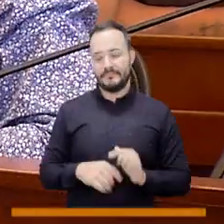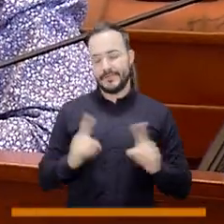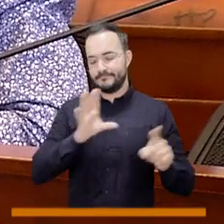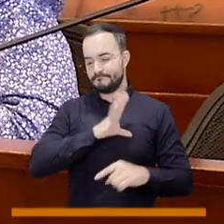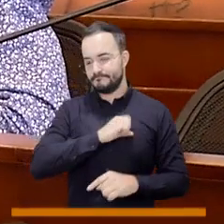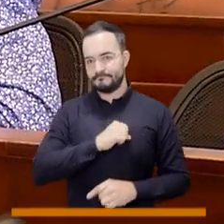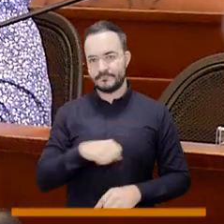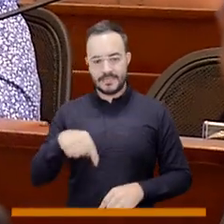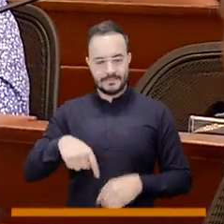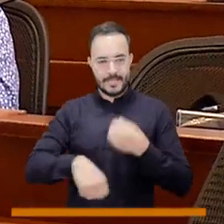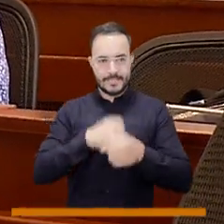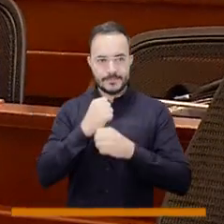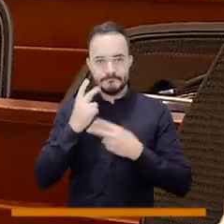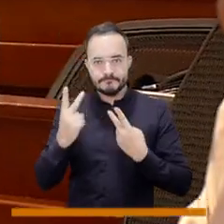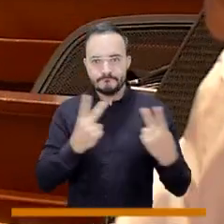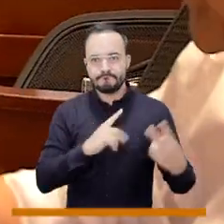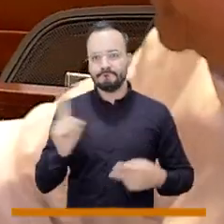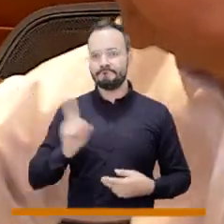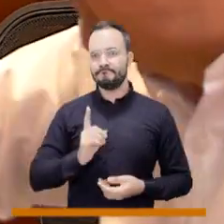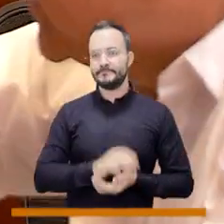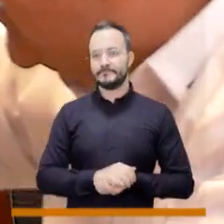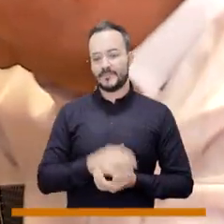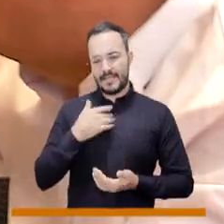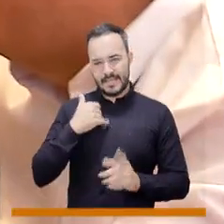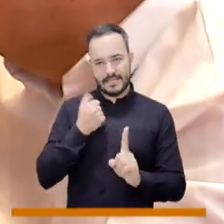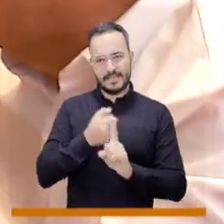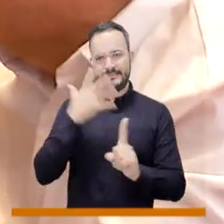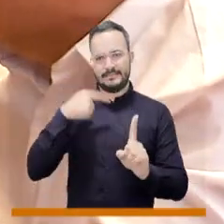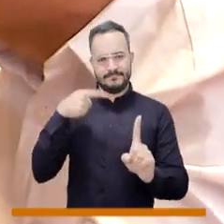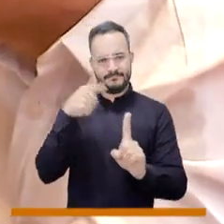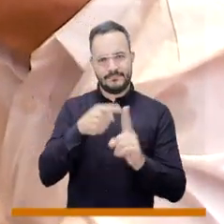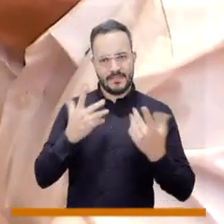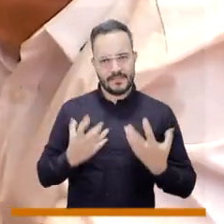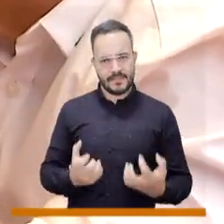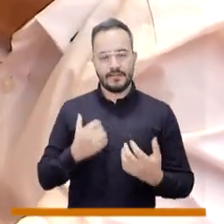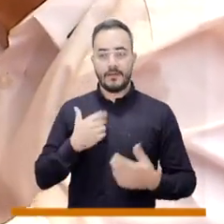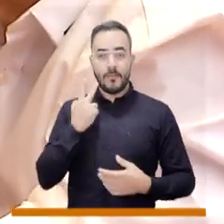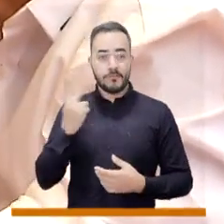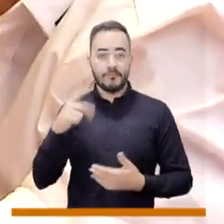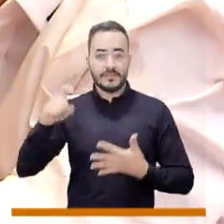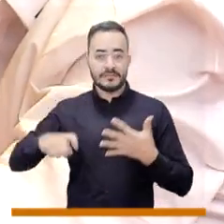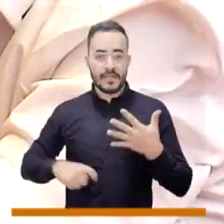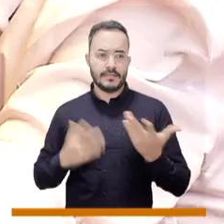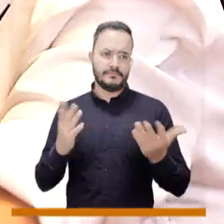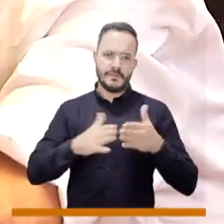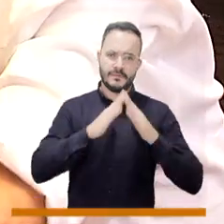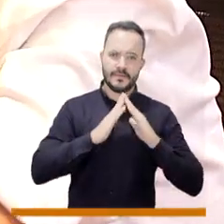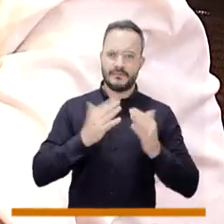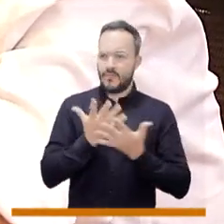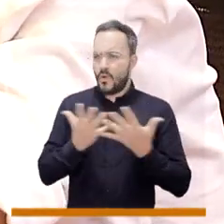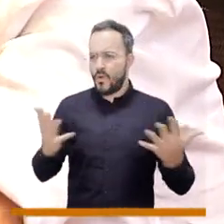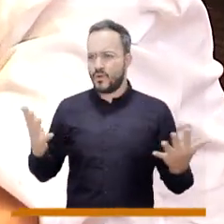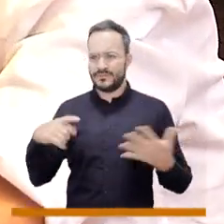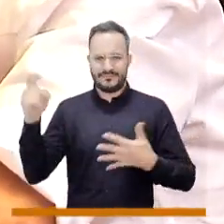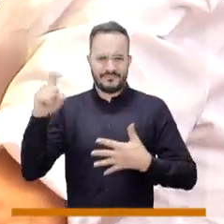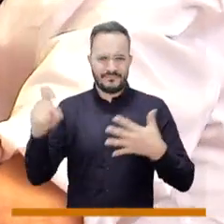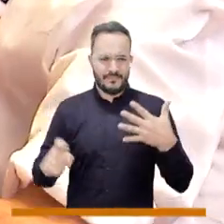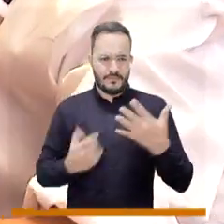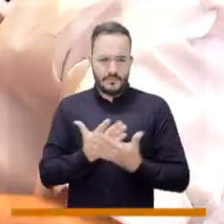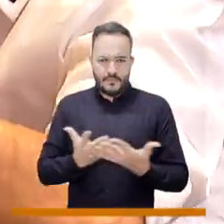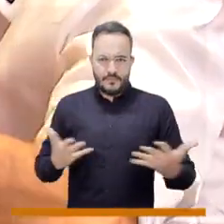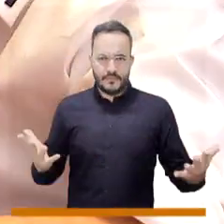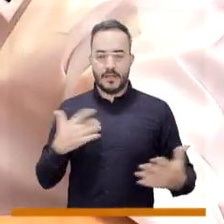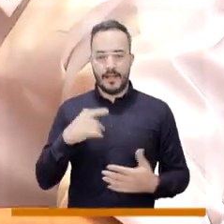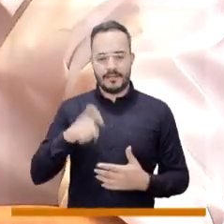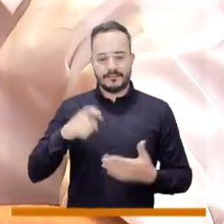y lamentablemente este último año tampoco fue así, y ese será mi énfasis, aunque también hay que decir que la ciudad tiene necesidades en vivienda, en otros temas, que hay